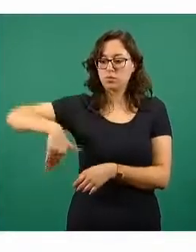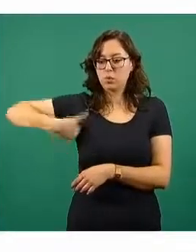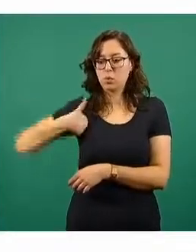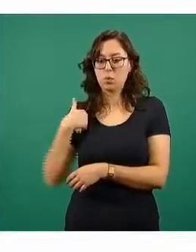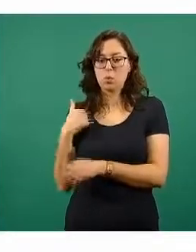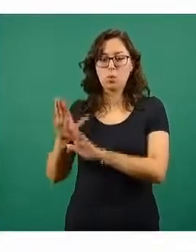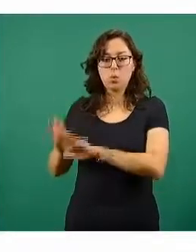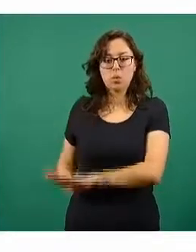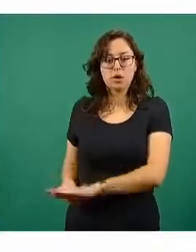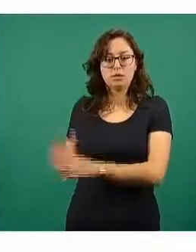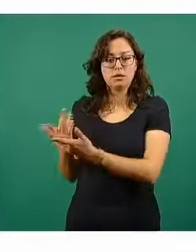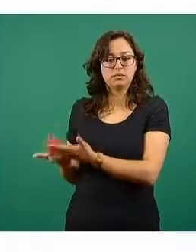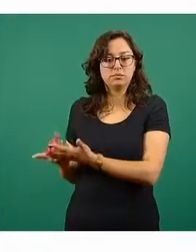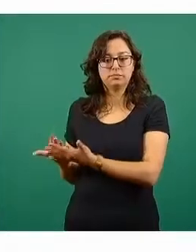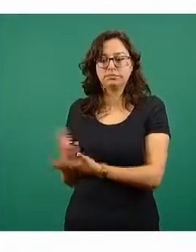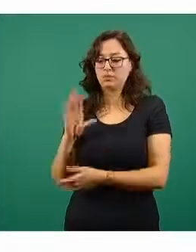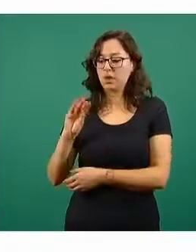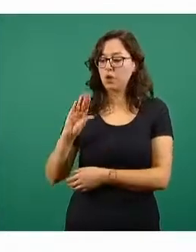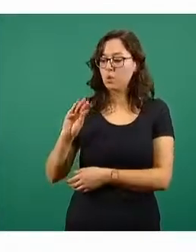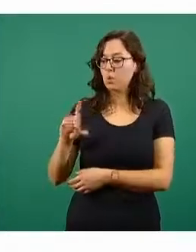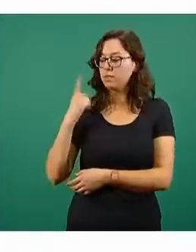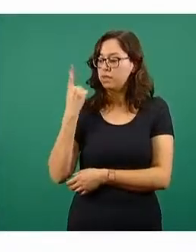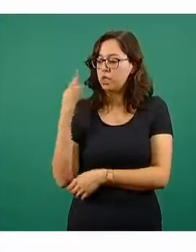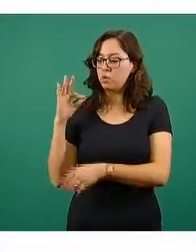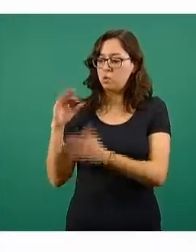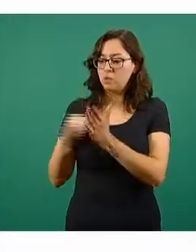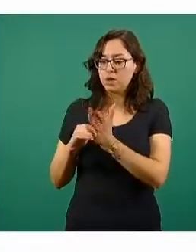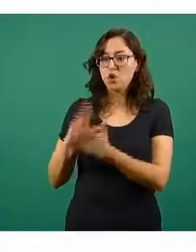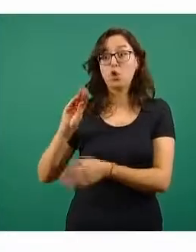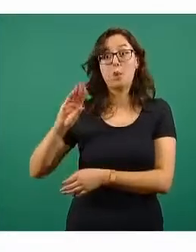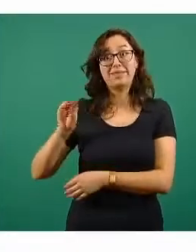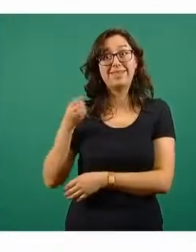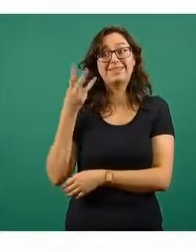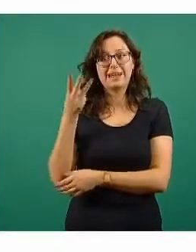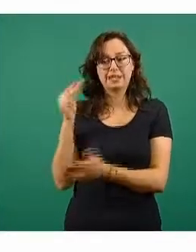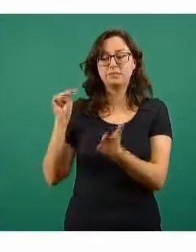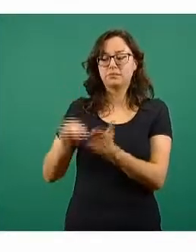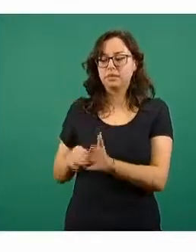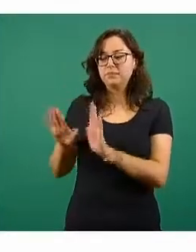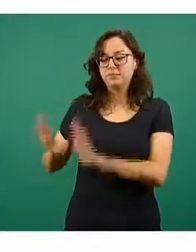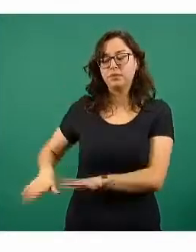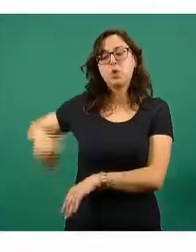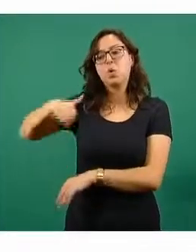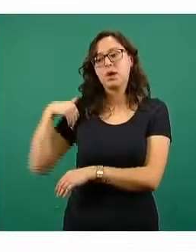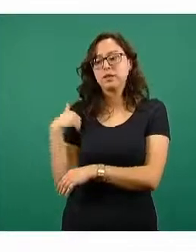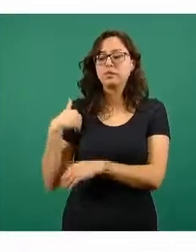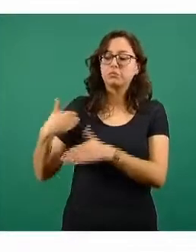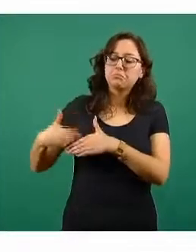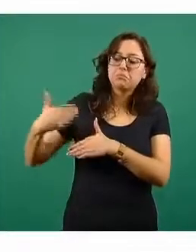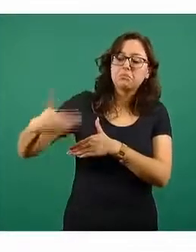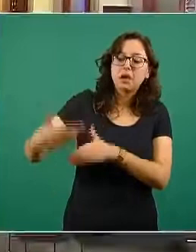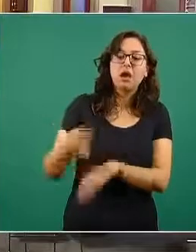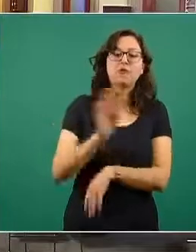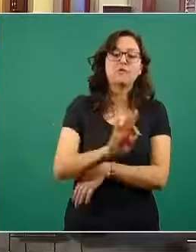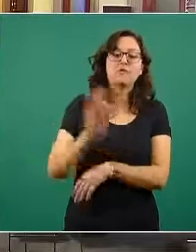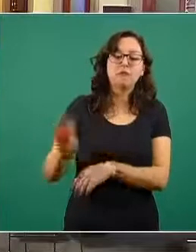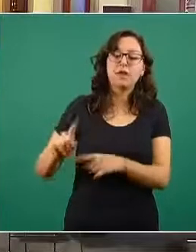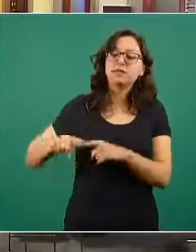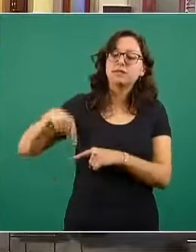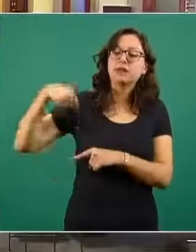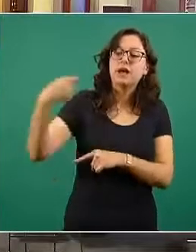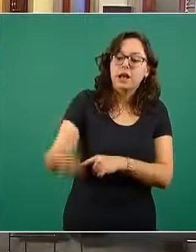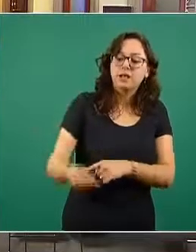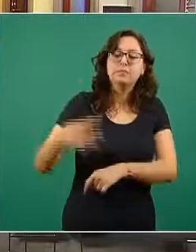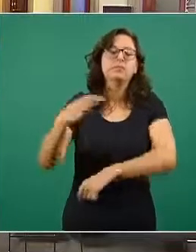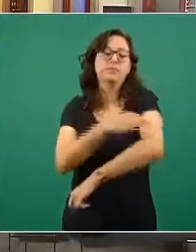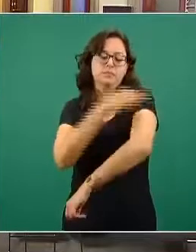son 91.000 dosis, un poco más de 91.000 dosis, 93.000 dosis, y estaremos en espera que se cumpla el día en que deben